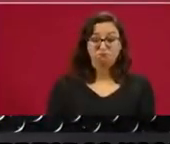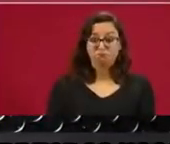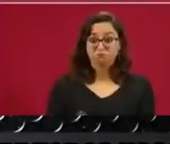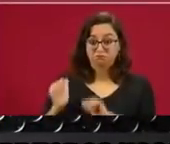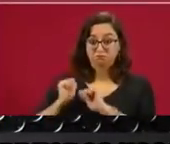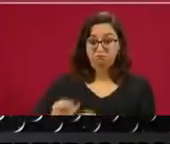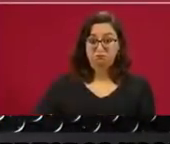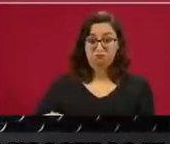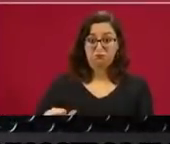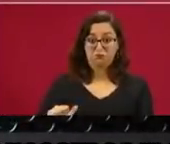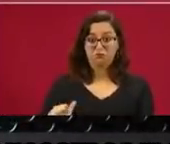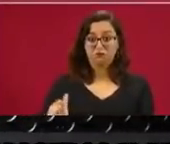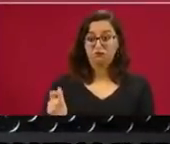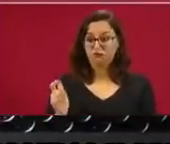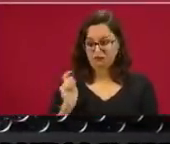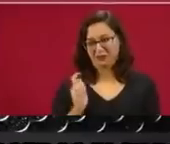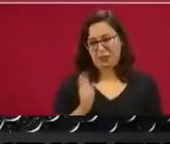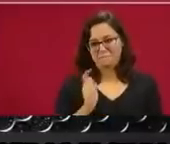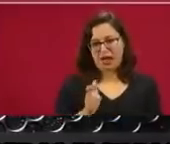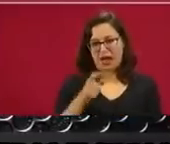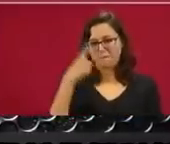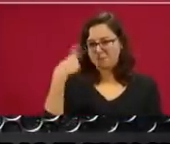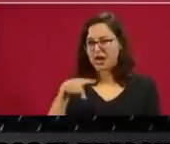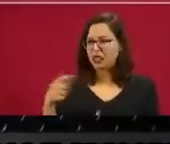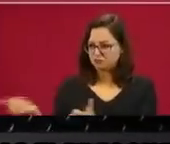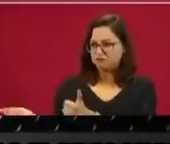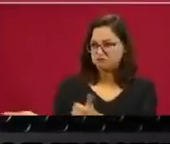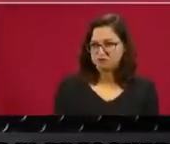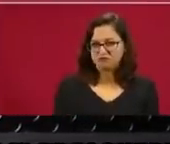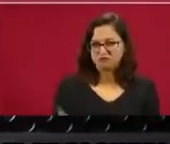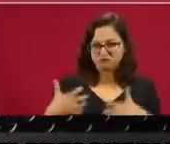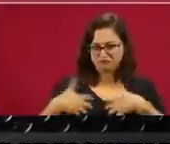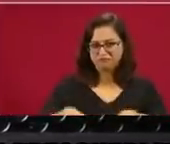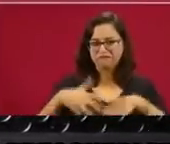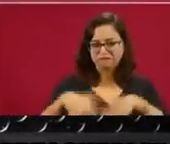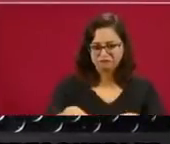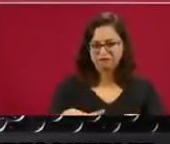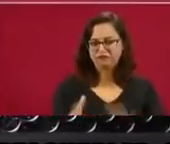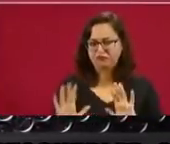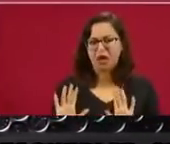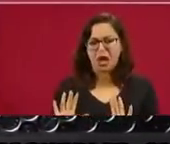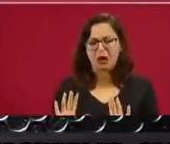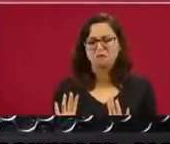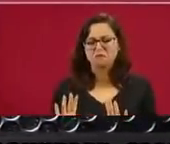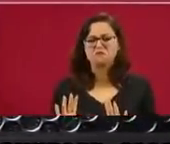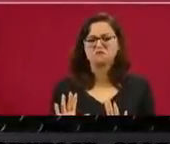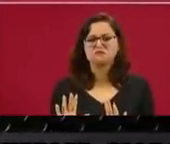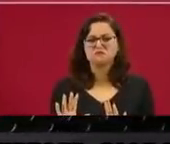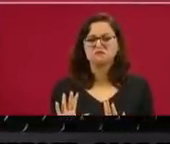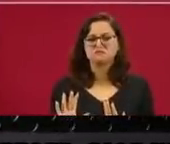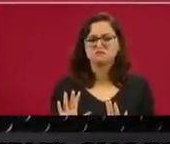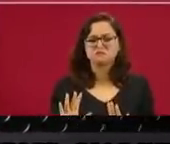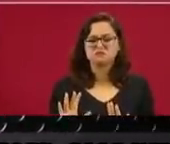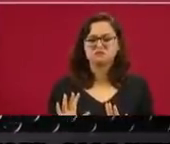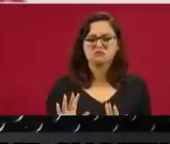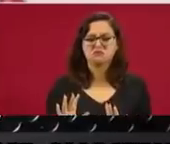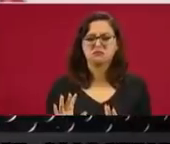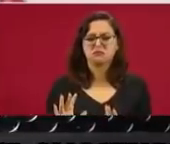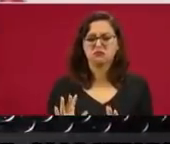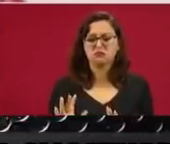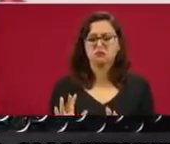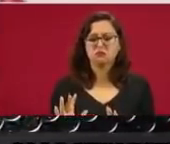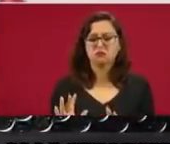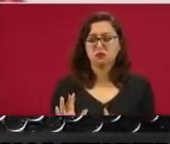que están patrocinando este asunto, que sepan que tanto